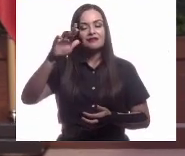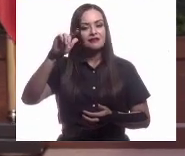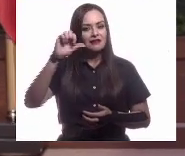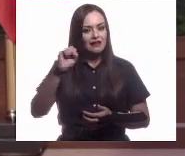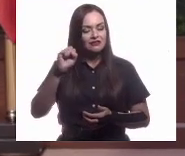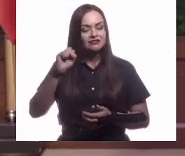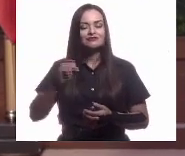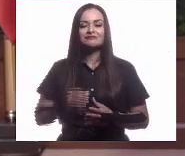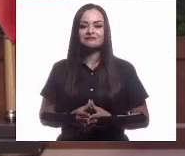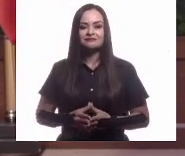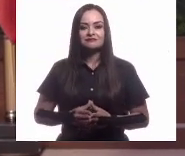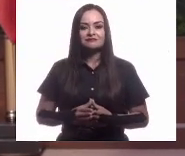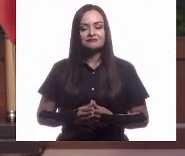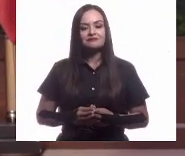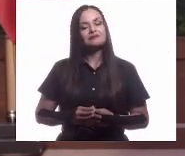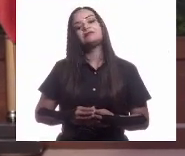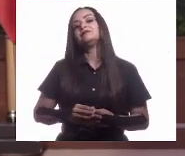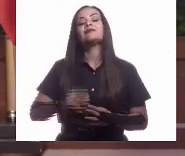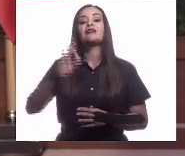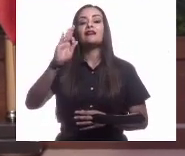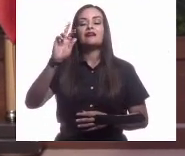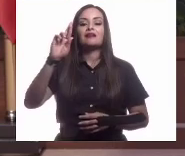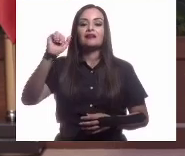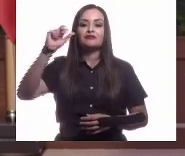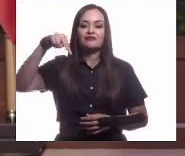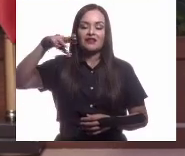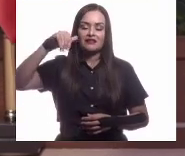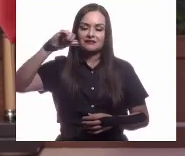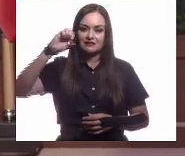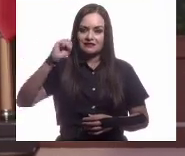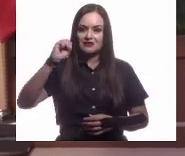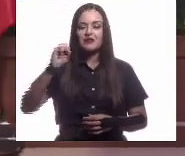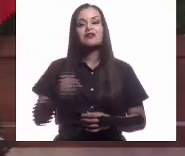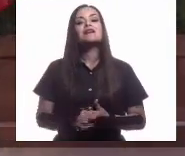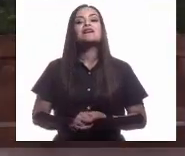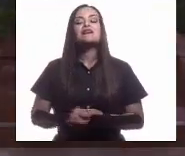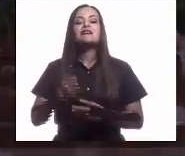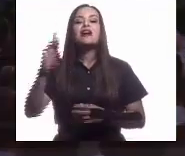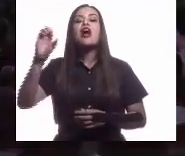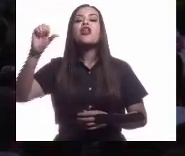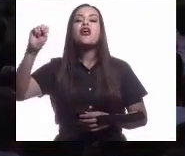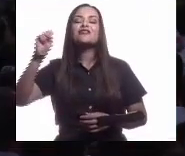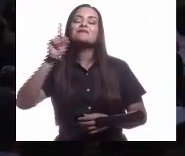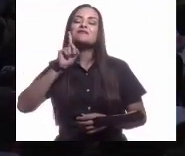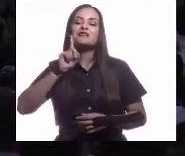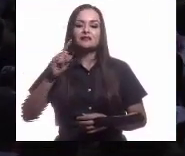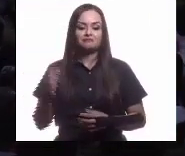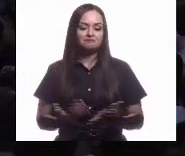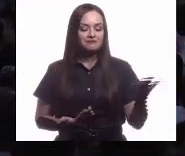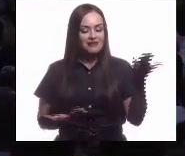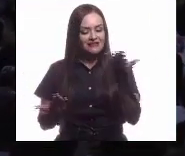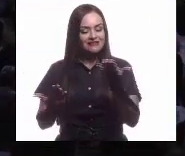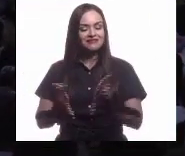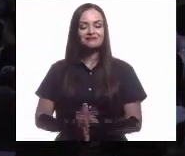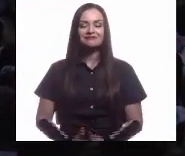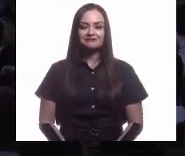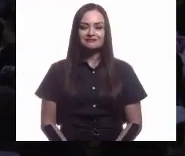mi tocayo, a don Francisco Javier Estrada y a Rosa Guadalupe Rosas. Pasen ustedes, por favor.